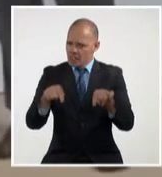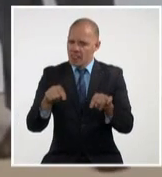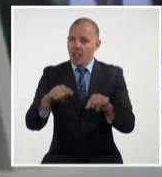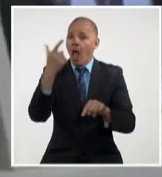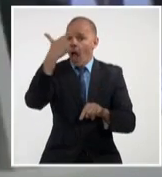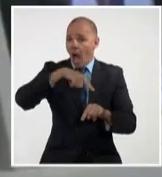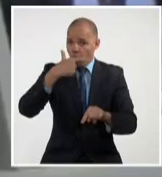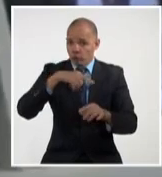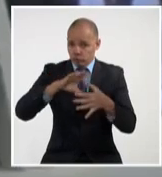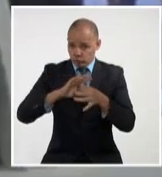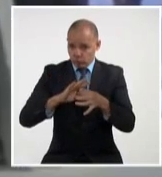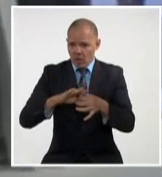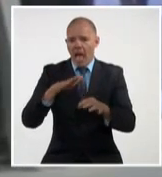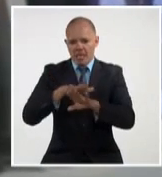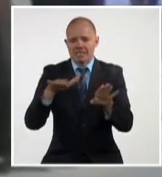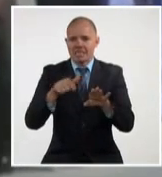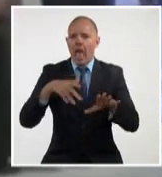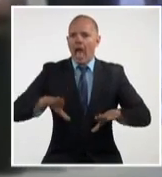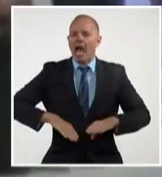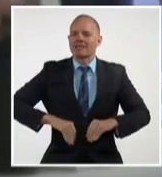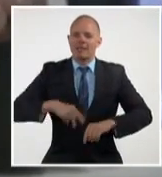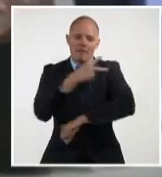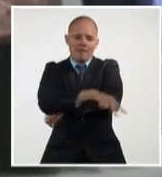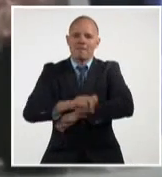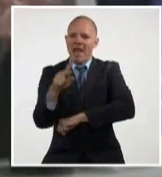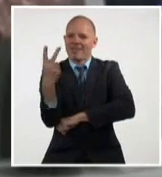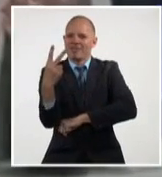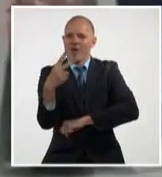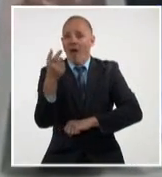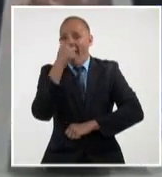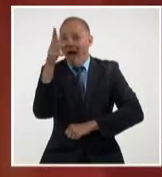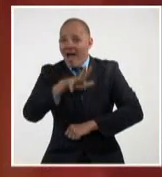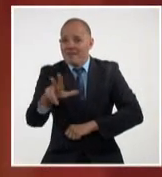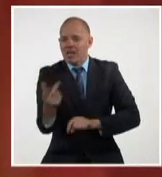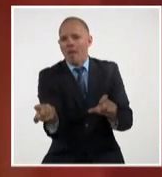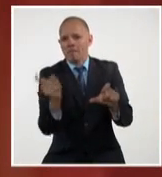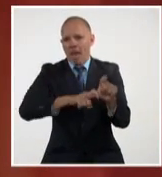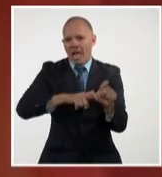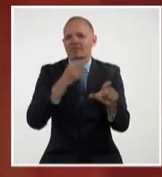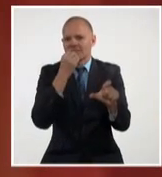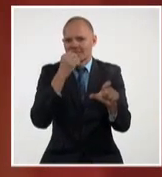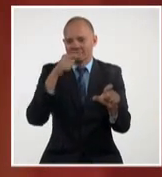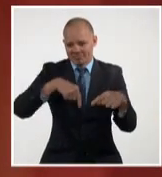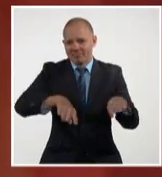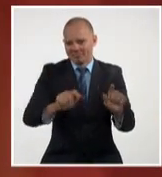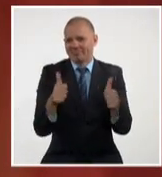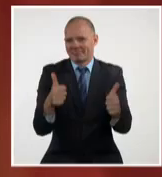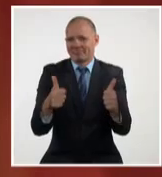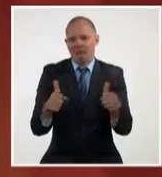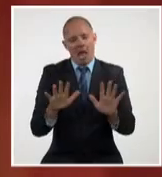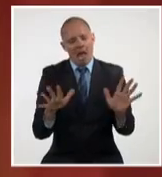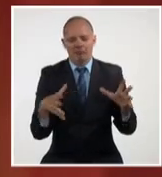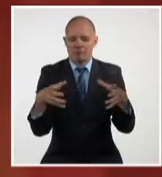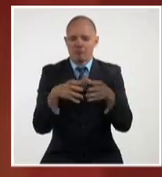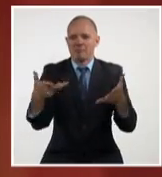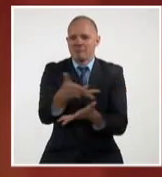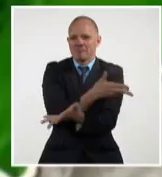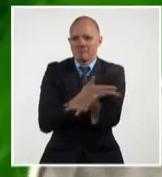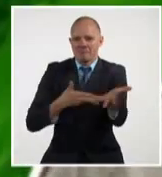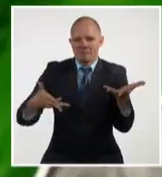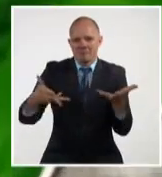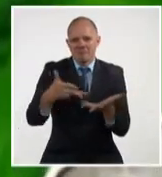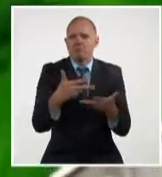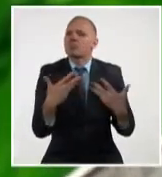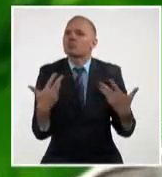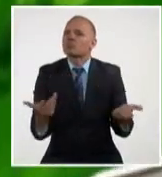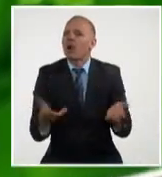a 2 países africanos. Bajo ese prisma de colaboración y bienestar mutuo, también se efectuó